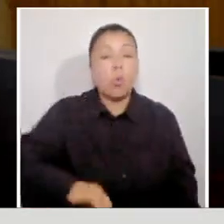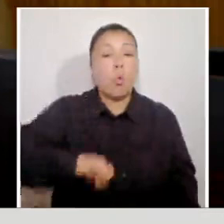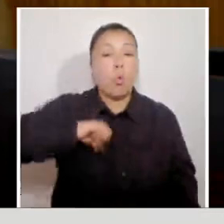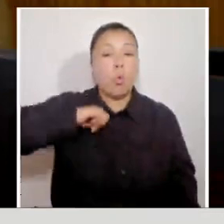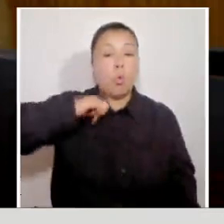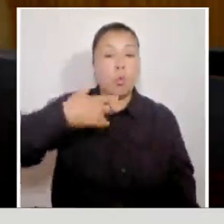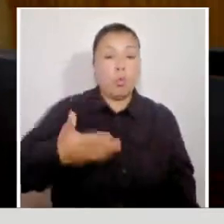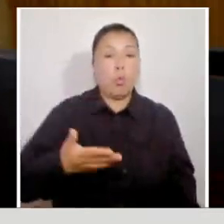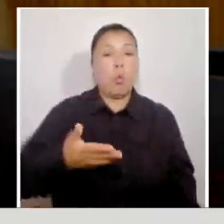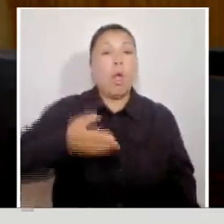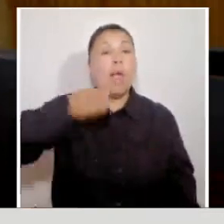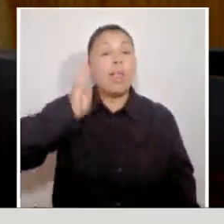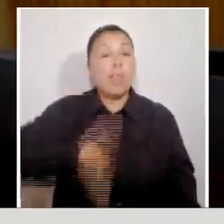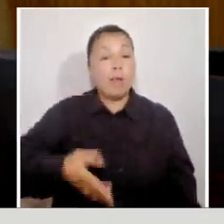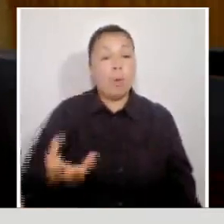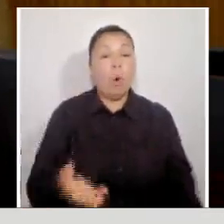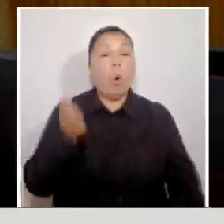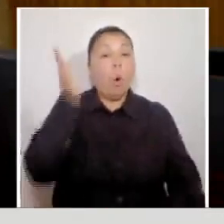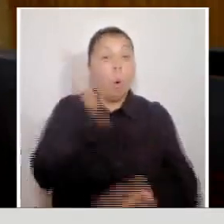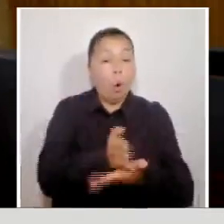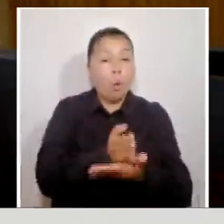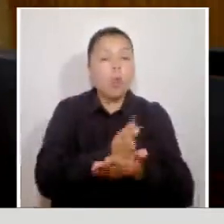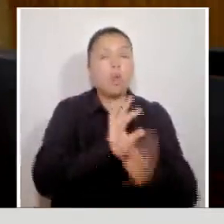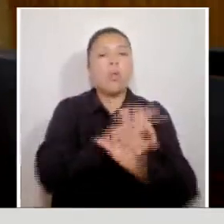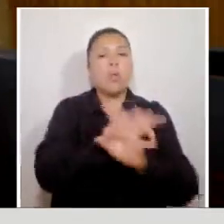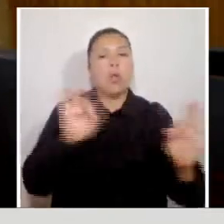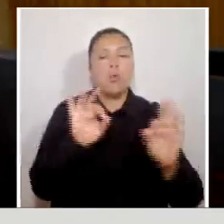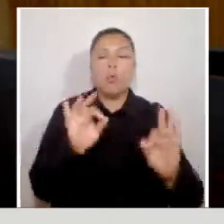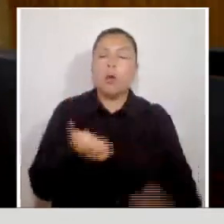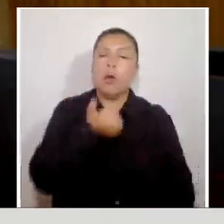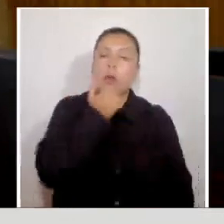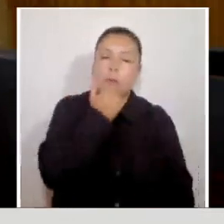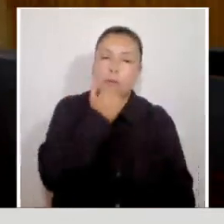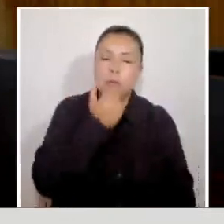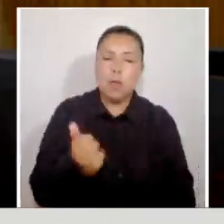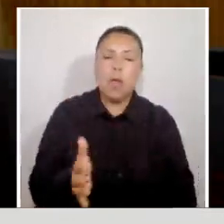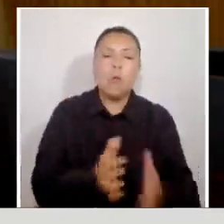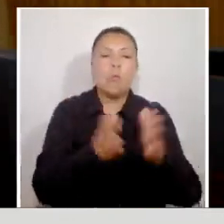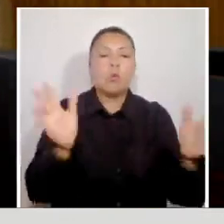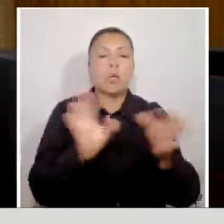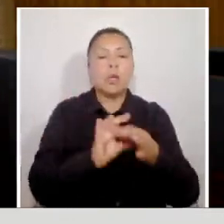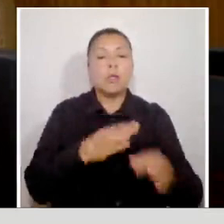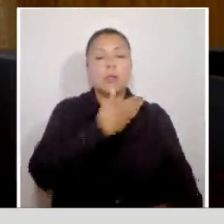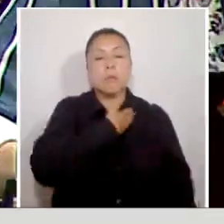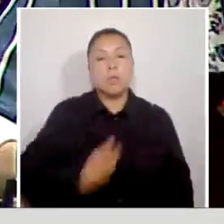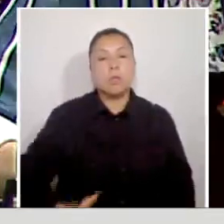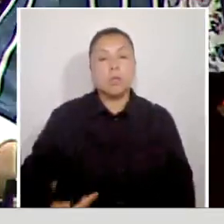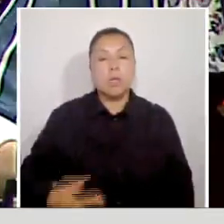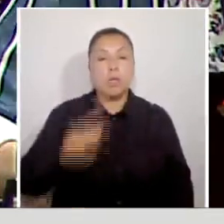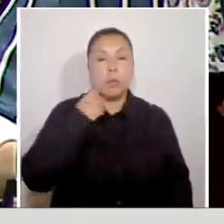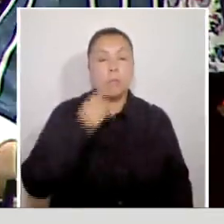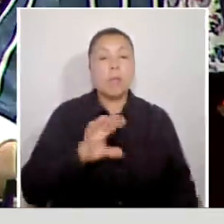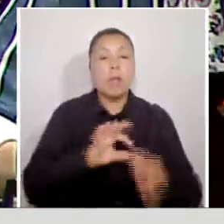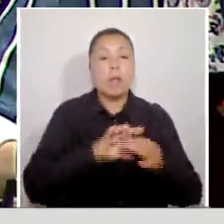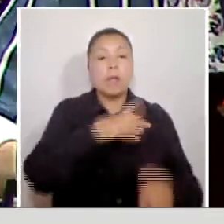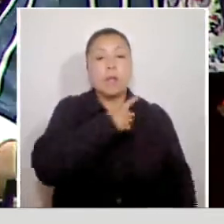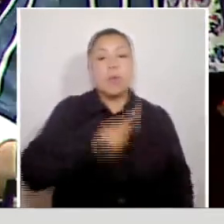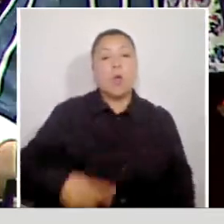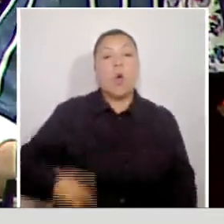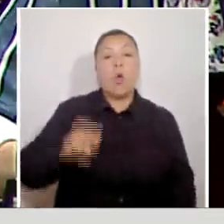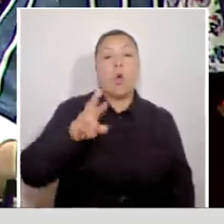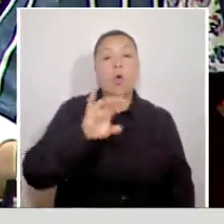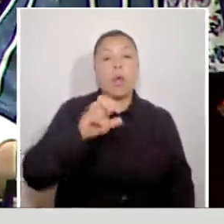tenemos la obligación de nunca equivocarnos Muchas gracias presidente Gracias diputada Lorena